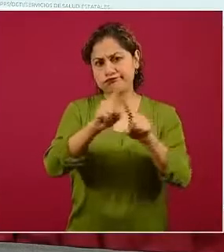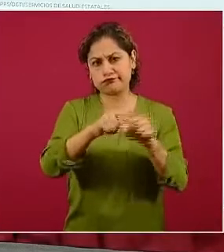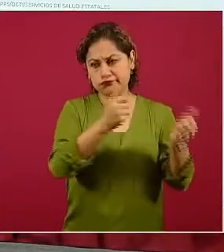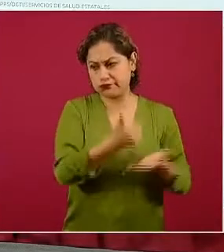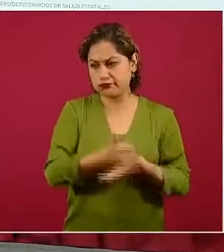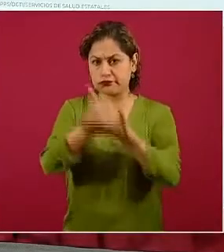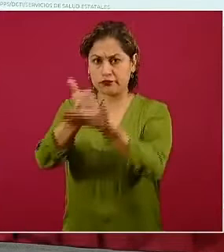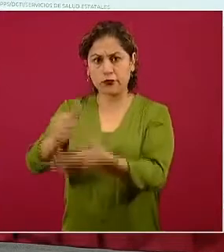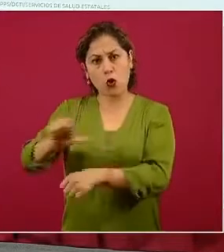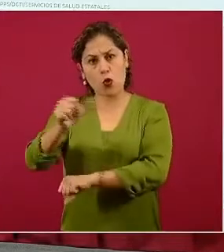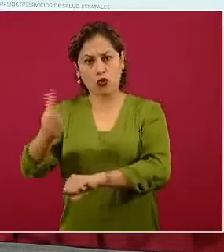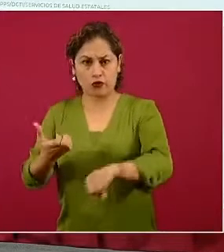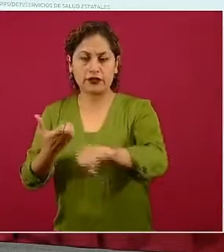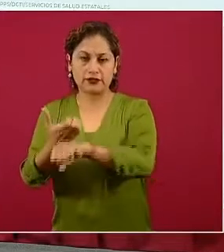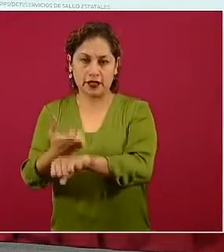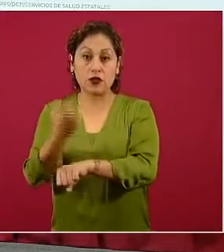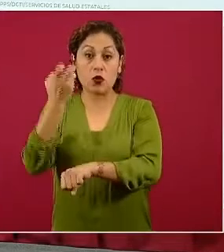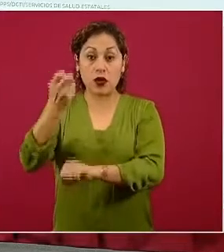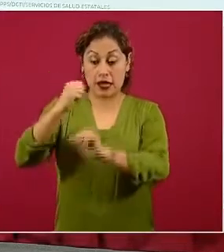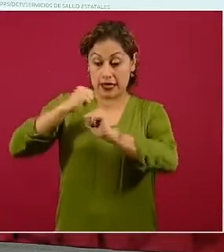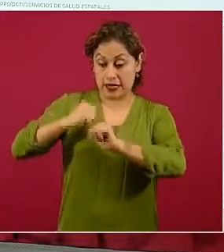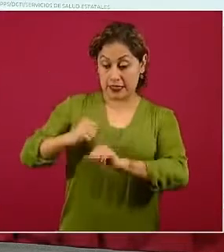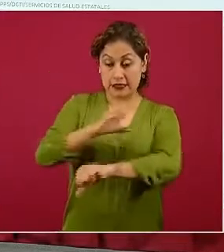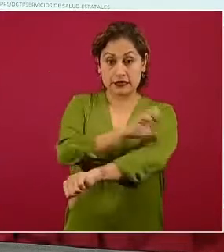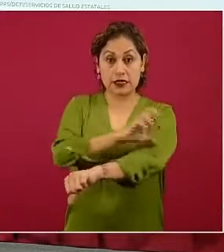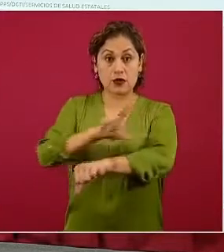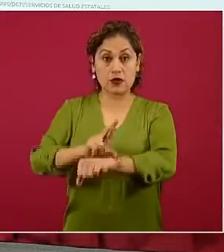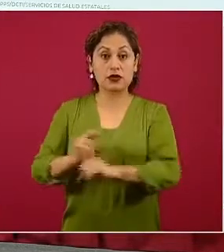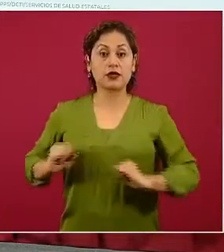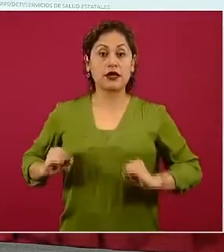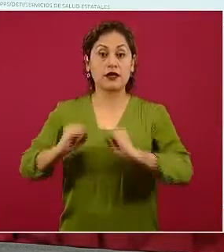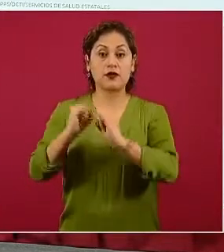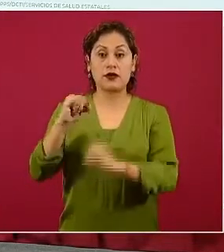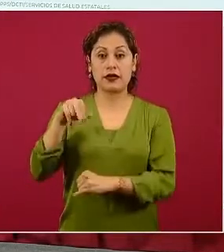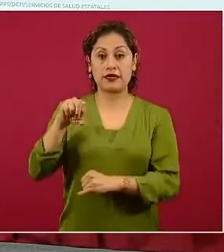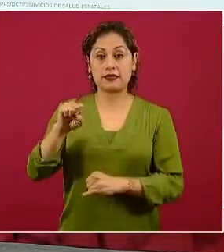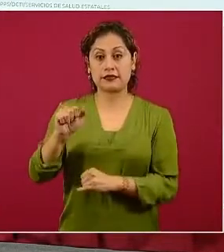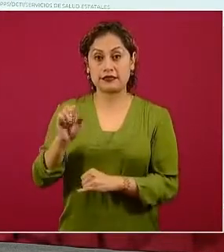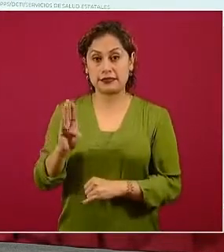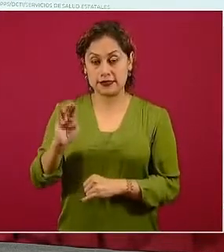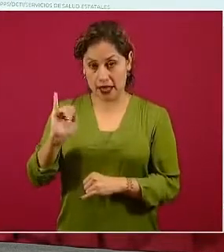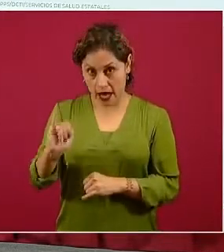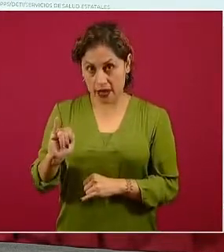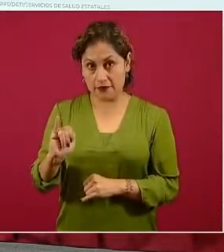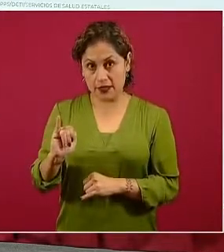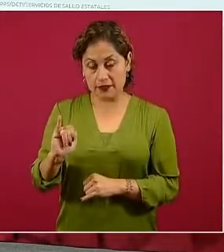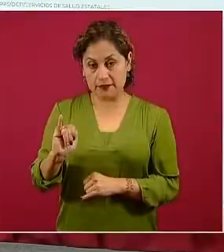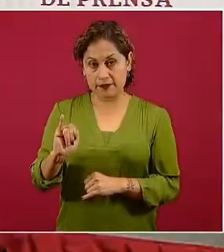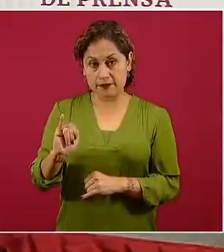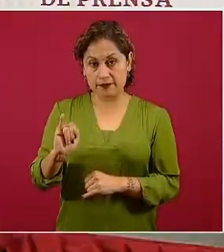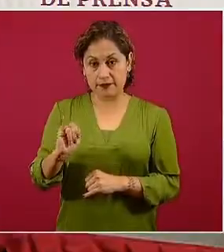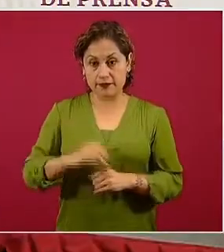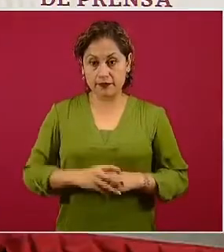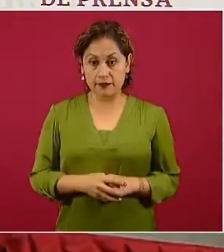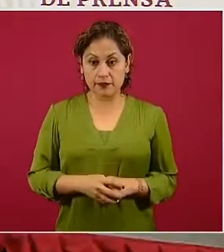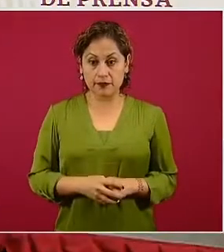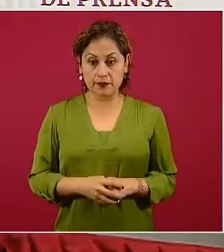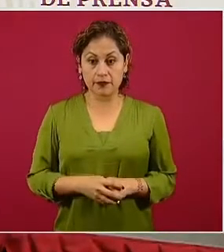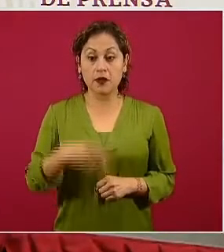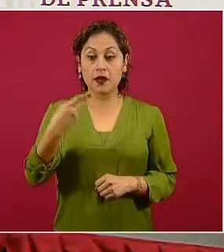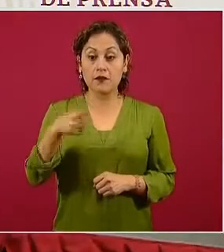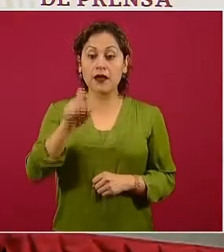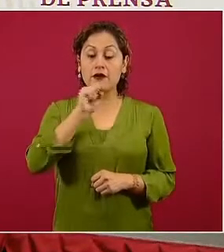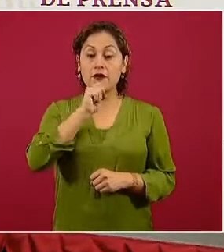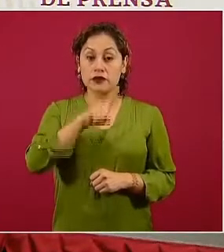pacientes. Entonces, esto es una estrategia que coordina el INSABI como tal para efectos de todo el sistema, pero participa